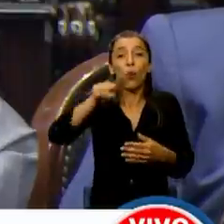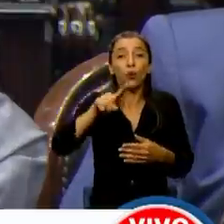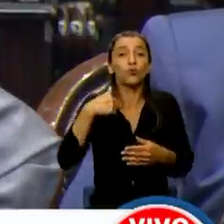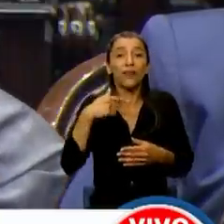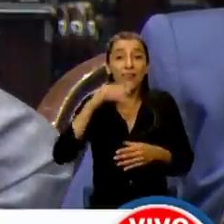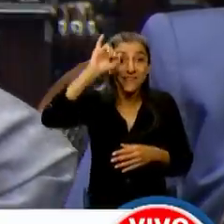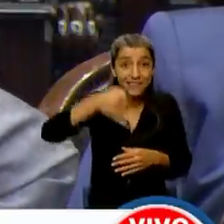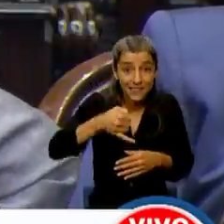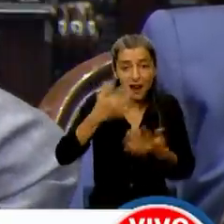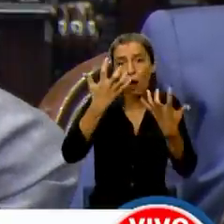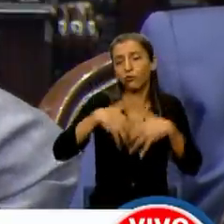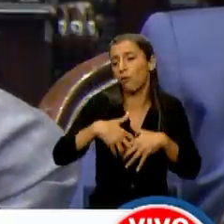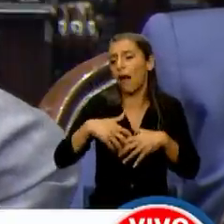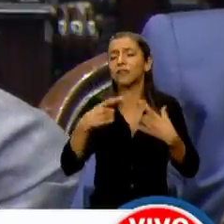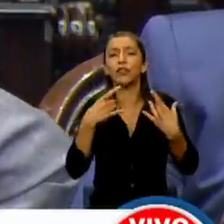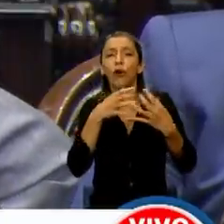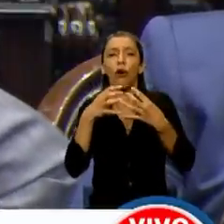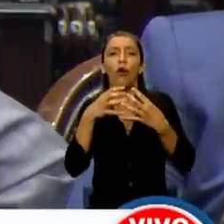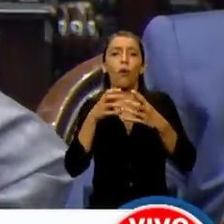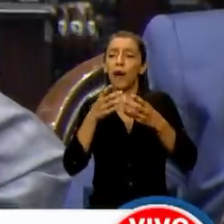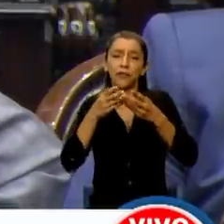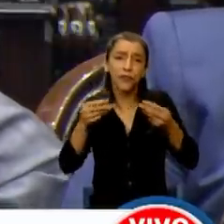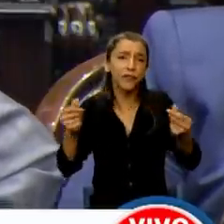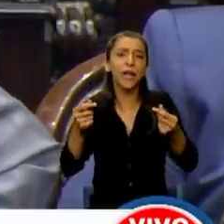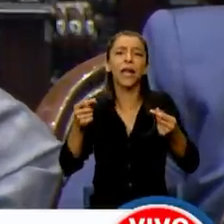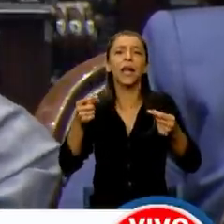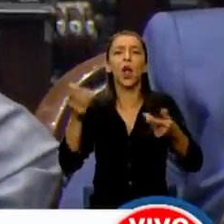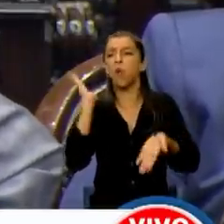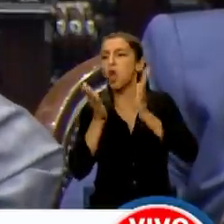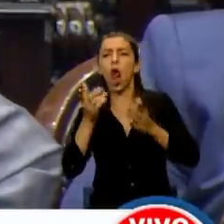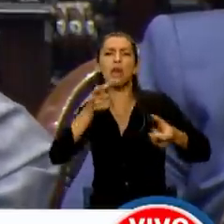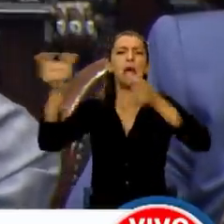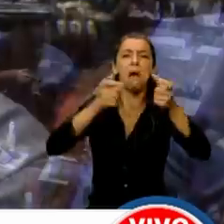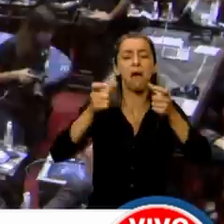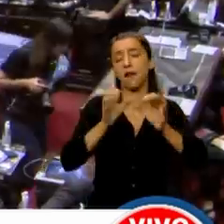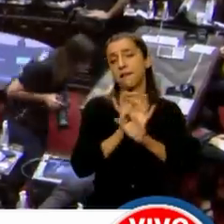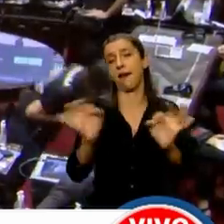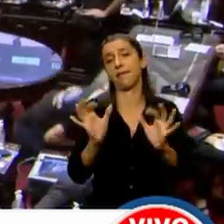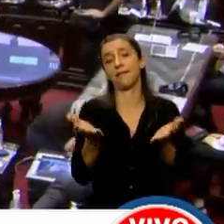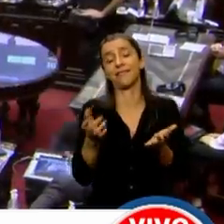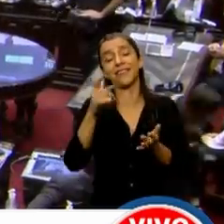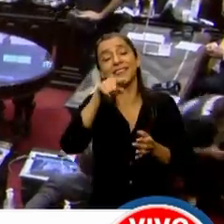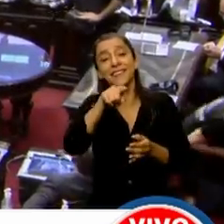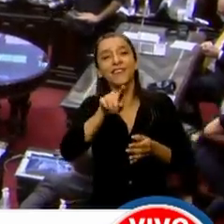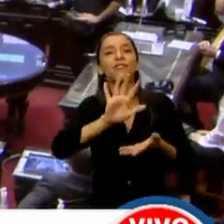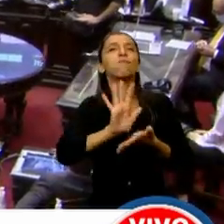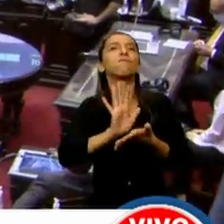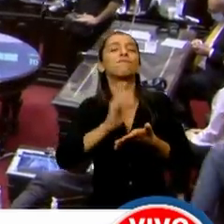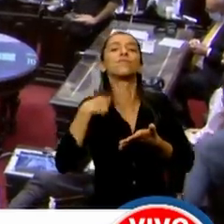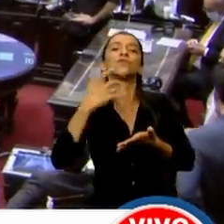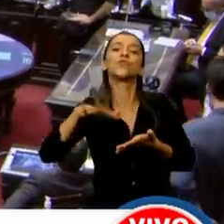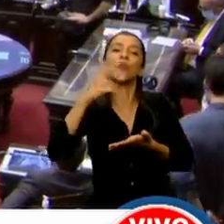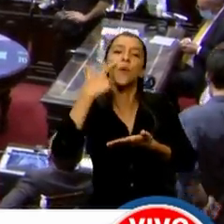generando violencia verbal acá dentro de este recinto hubiese sido una señal distinta a las hostias